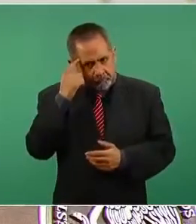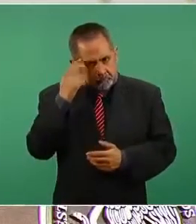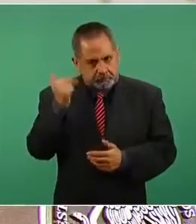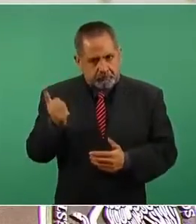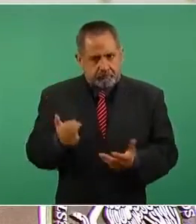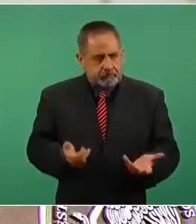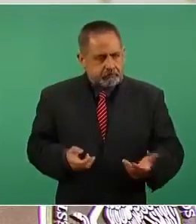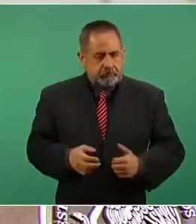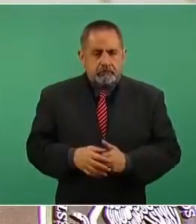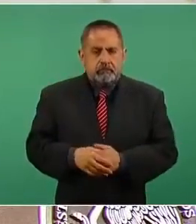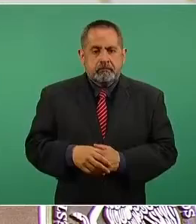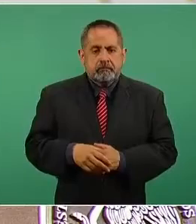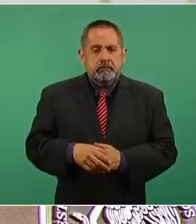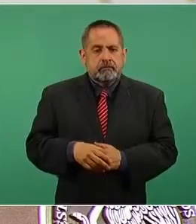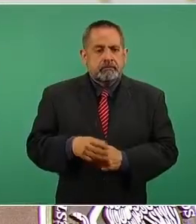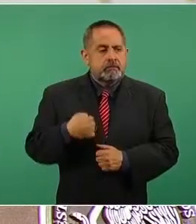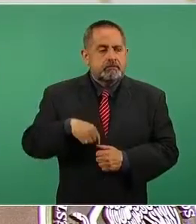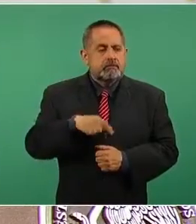No podíamos